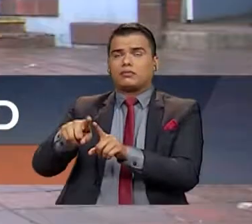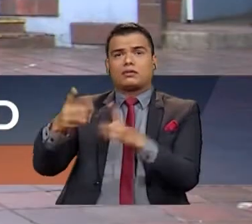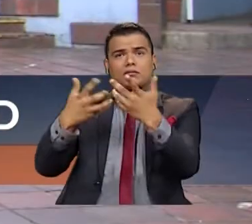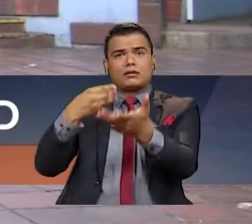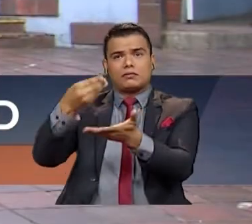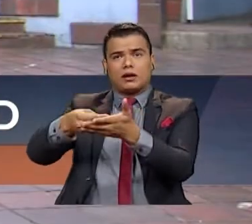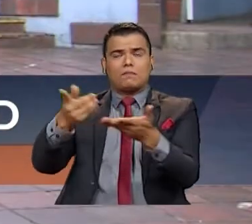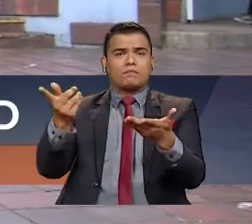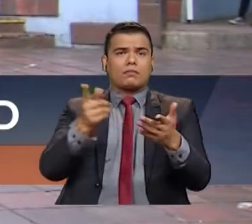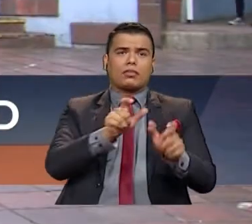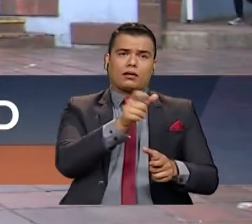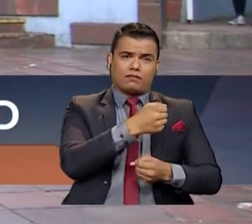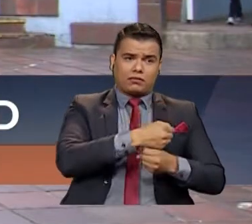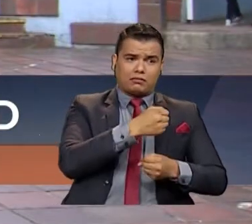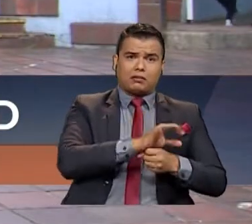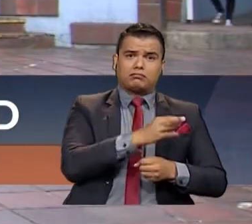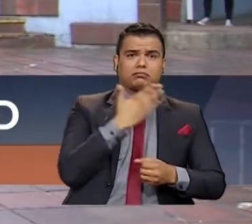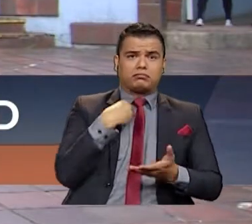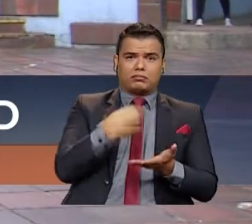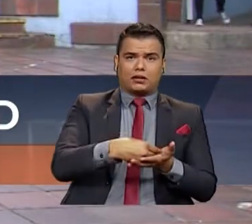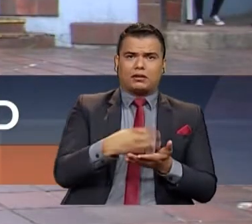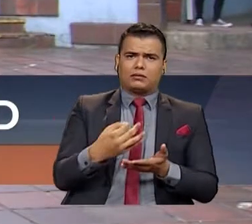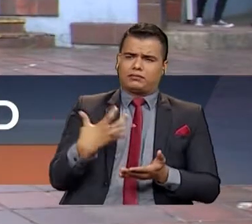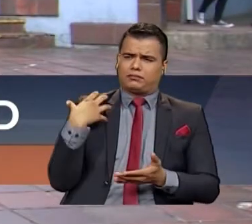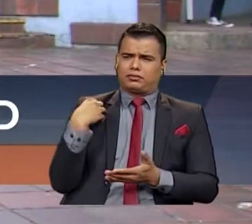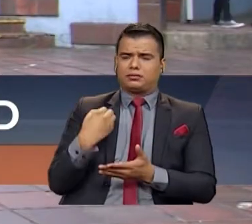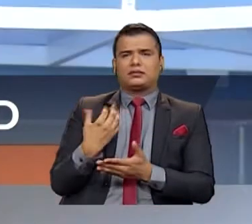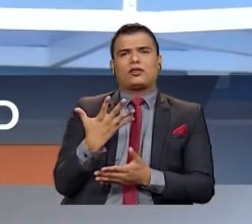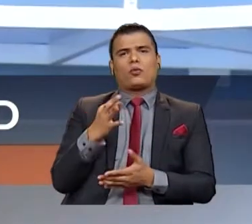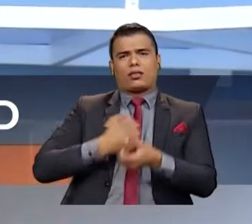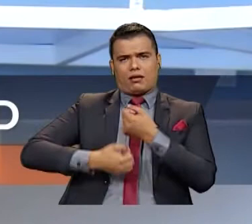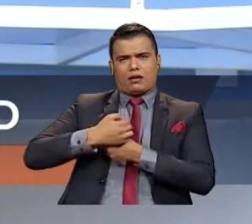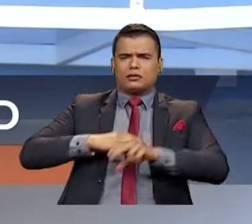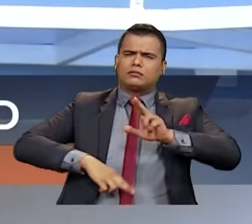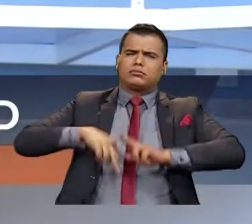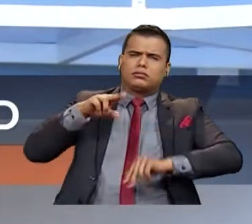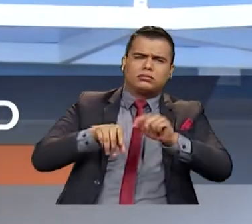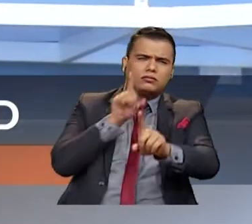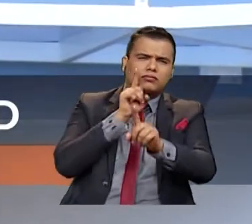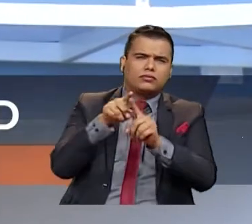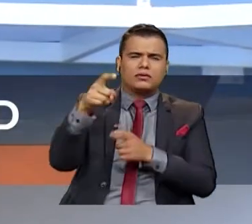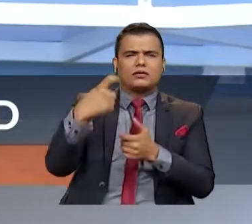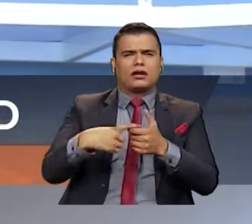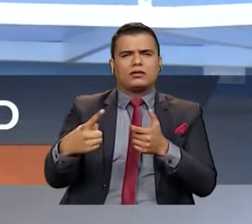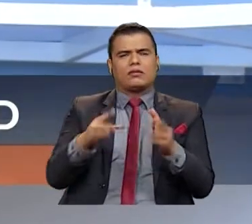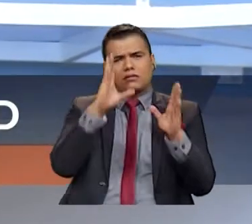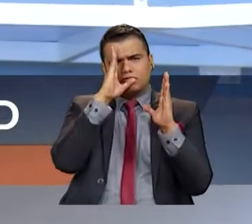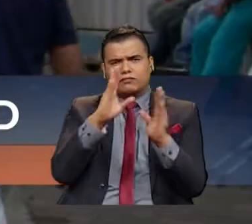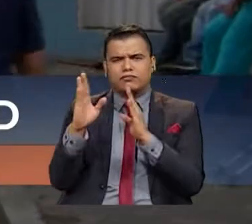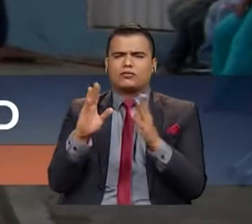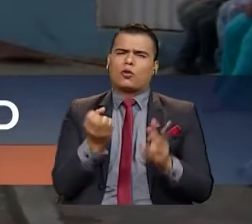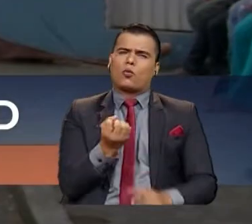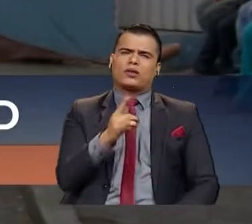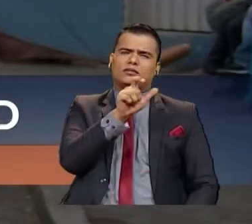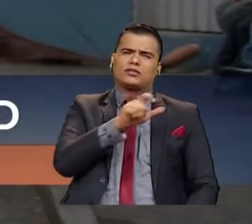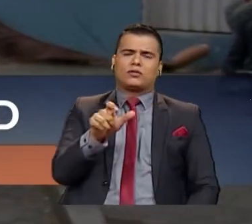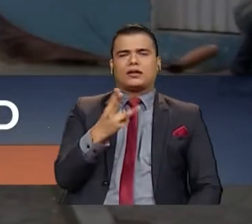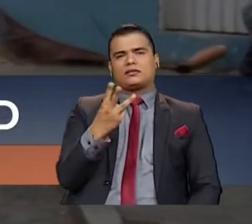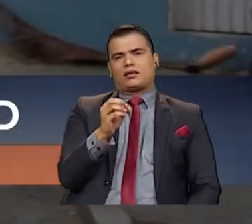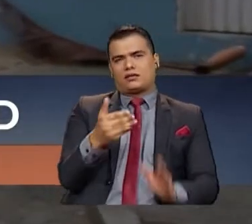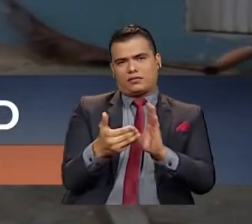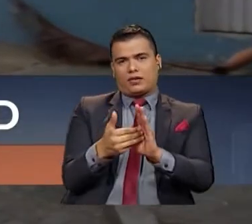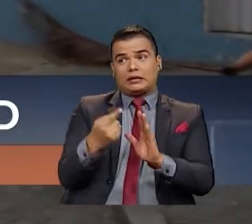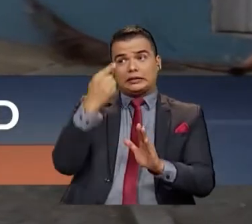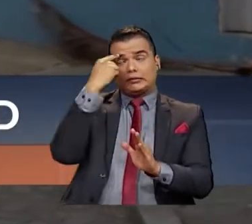contratistas. Este centro médico fue construido hace más de 50 años y diseñados para atender en promedio 30 mil personas, razón que hoy